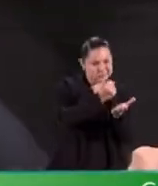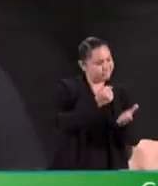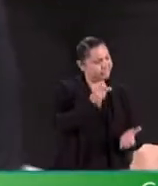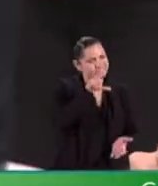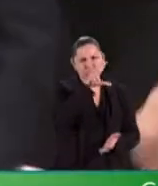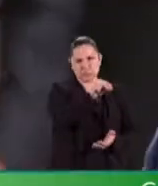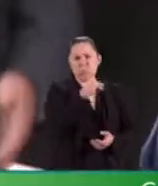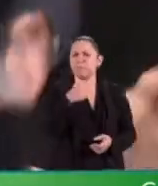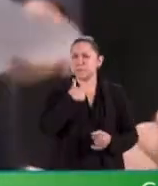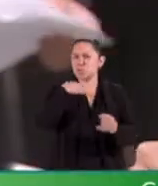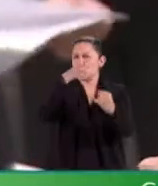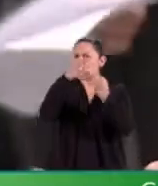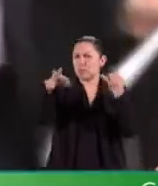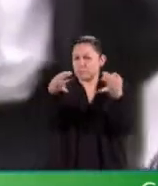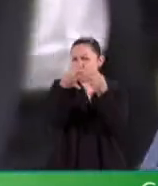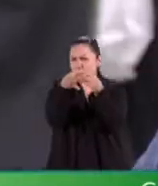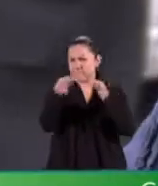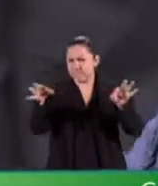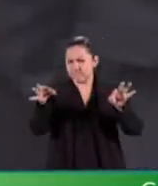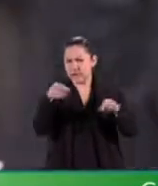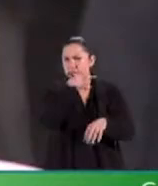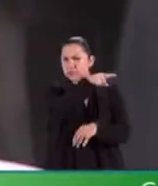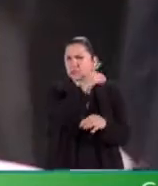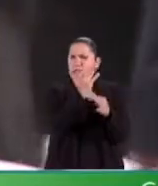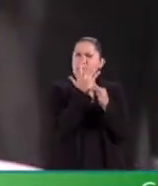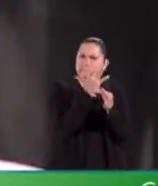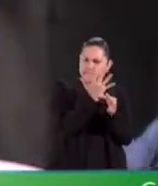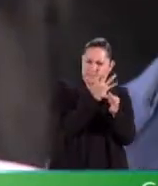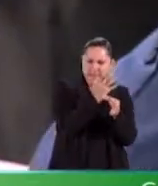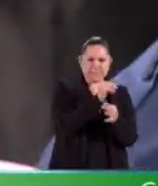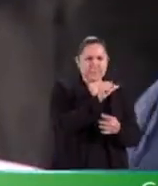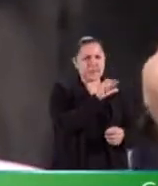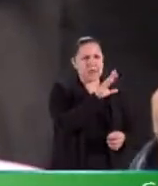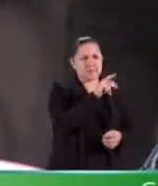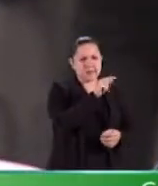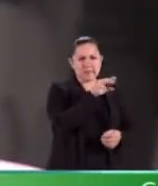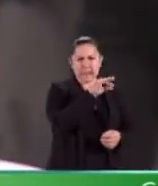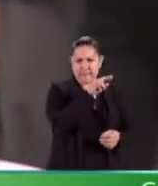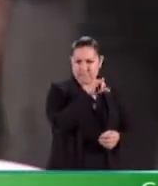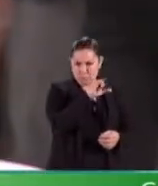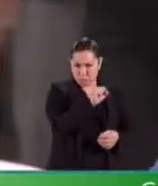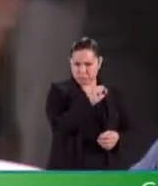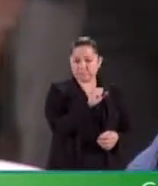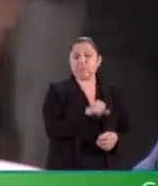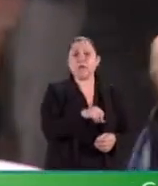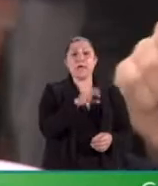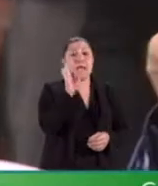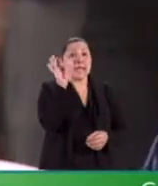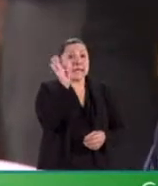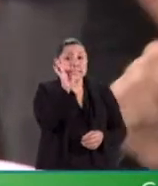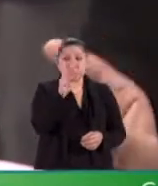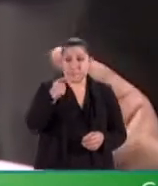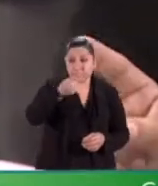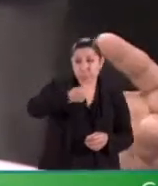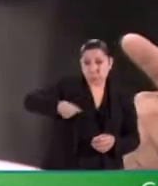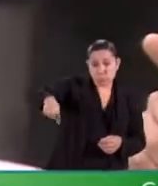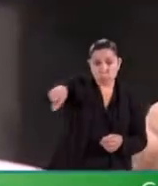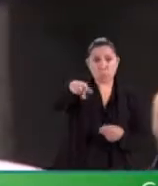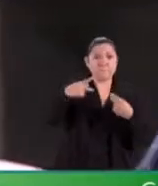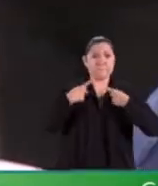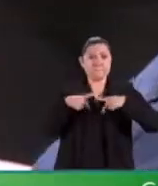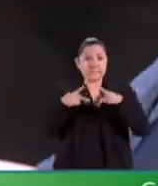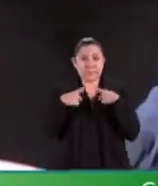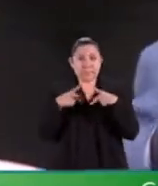esta frase del escritor Albert Camus: si los hombres fracasan en